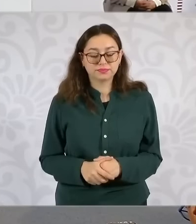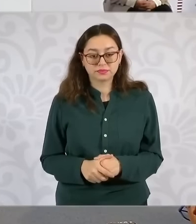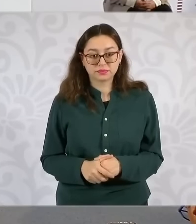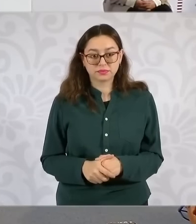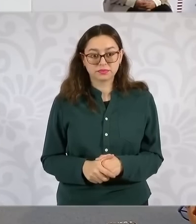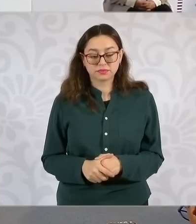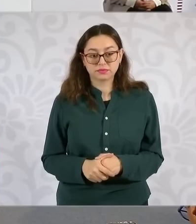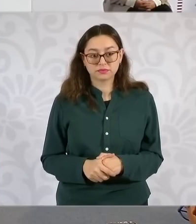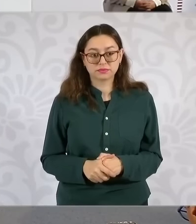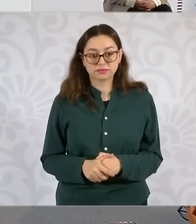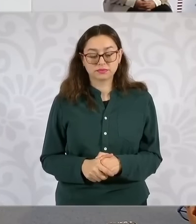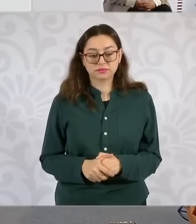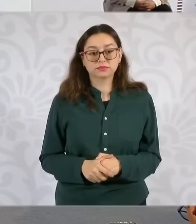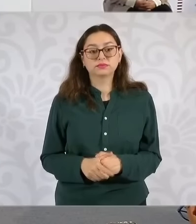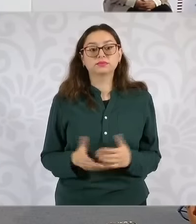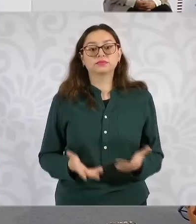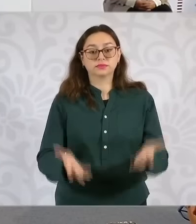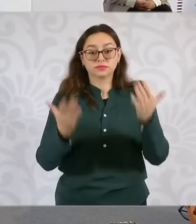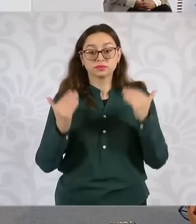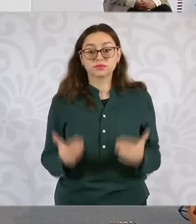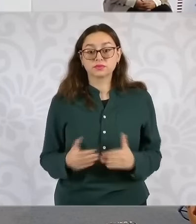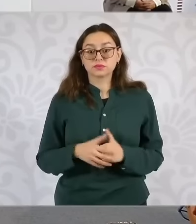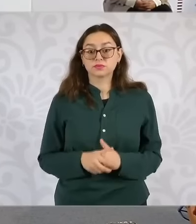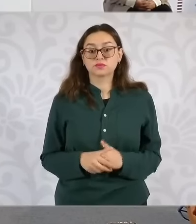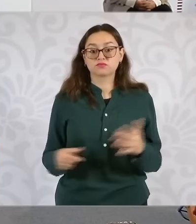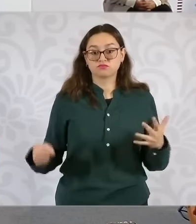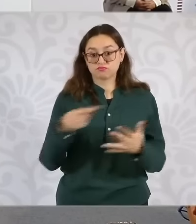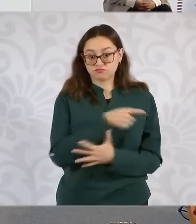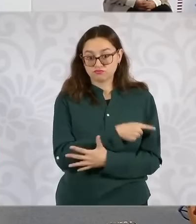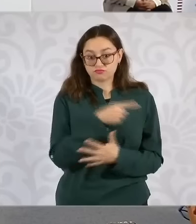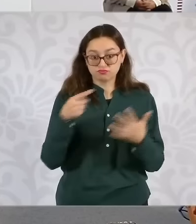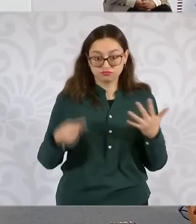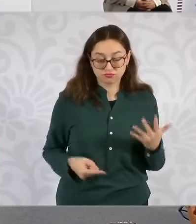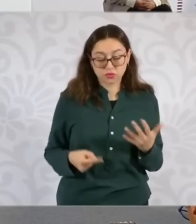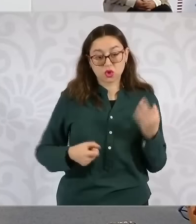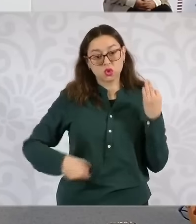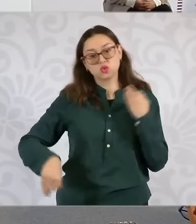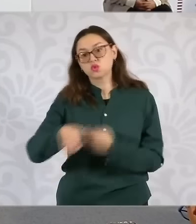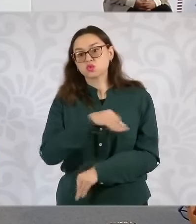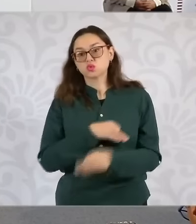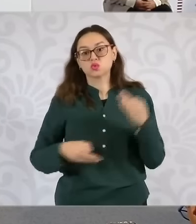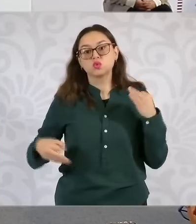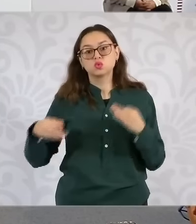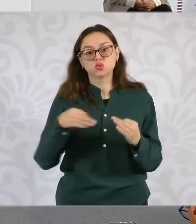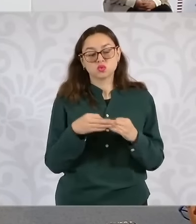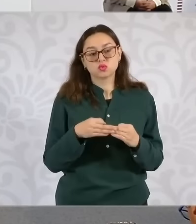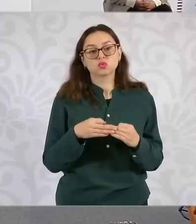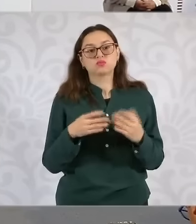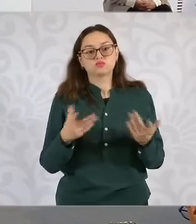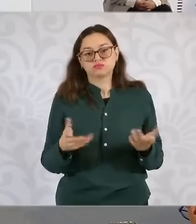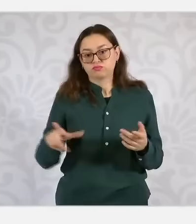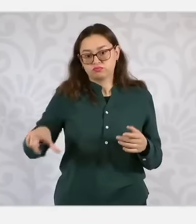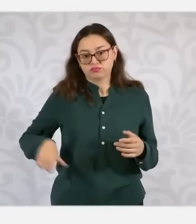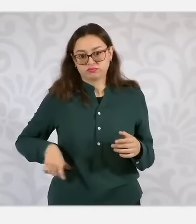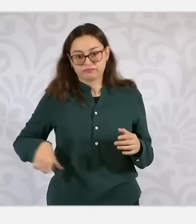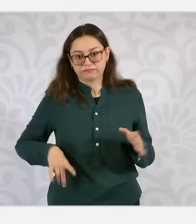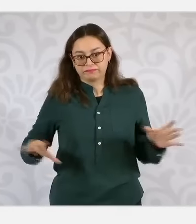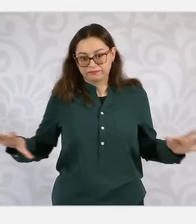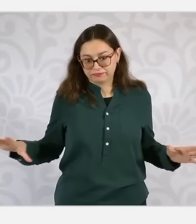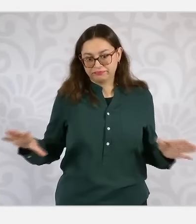la siguiente, por favor. Como ven, todos estos programas, insisto, van alineados con los proyectos estratégicos del